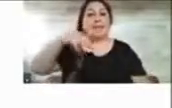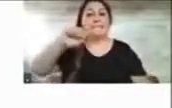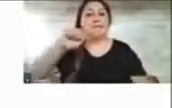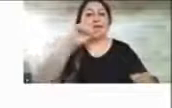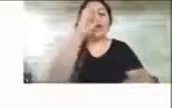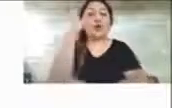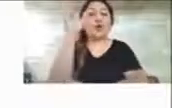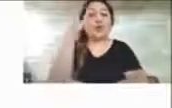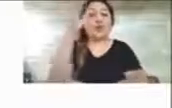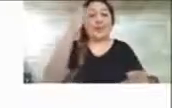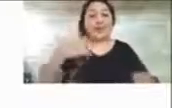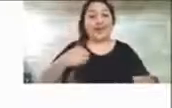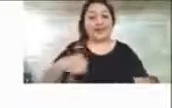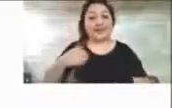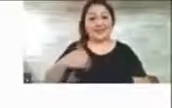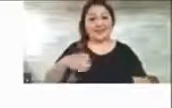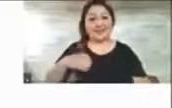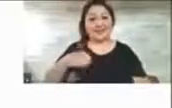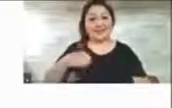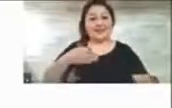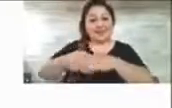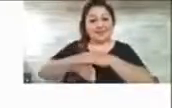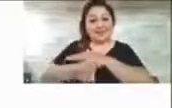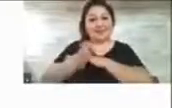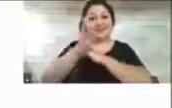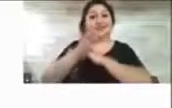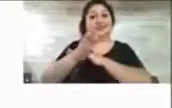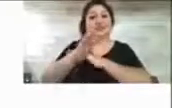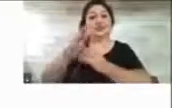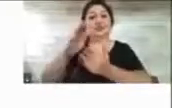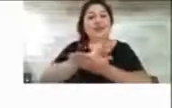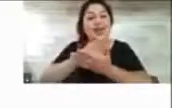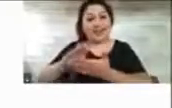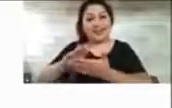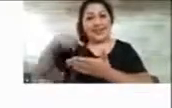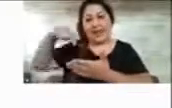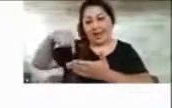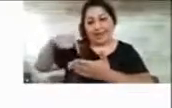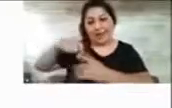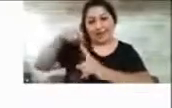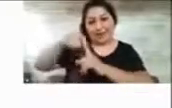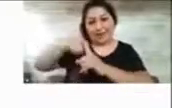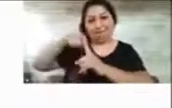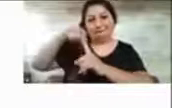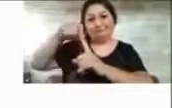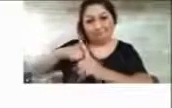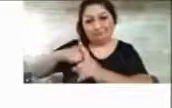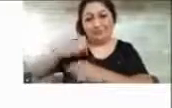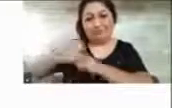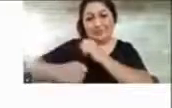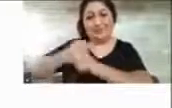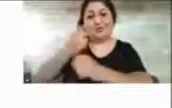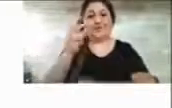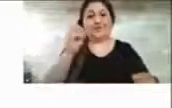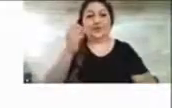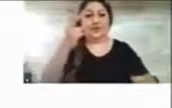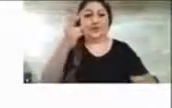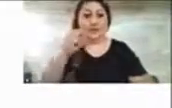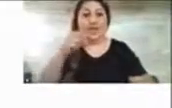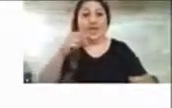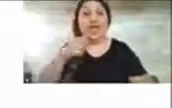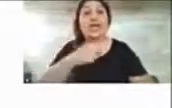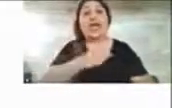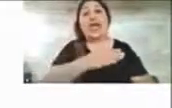Argentina en todo lo que resta de este año. Y hasta el momento hay más de 15,000 descargas de